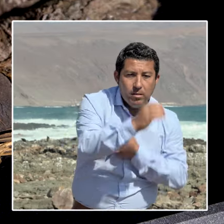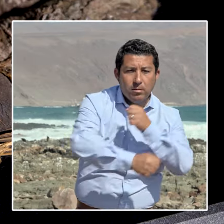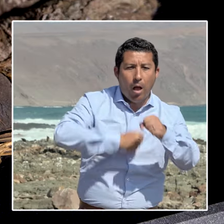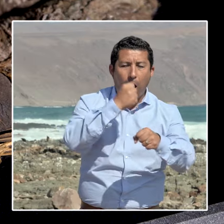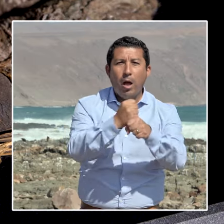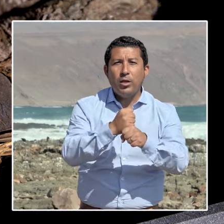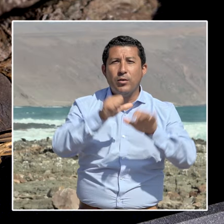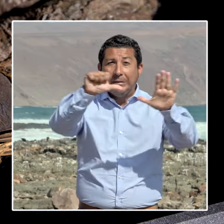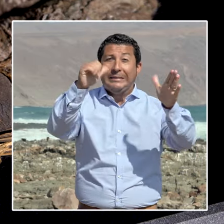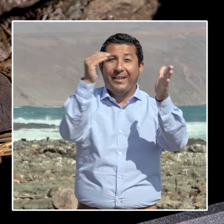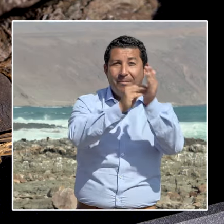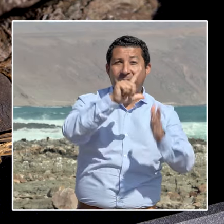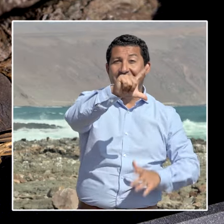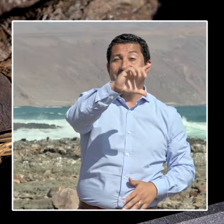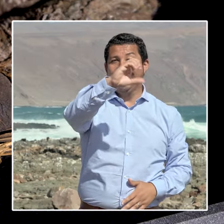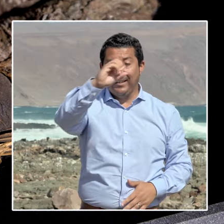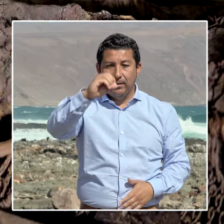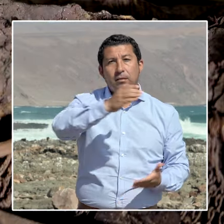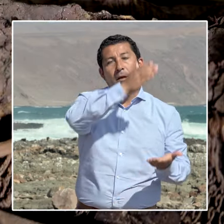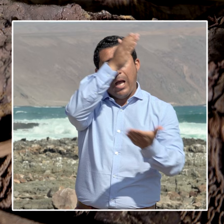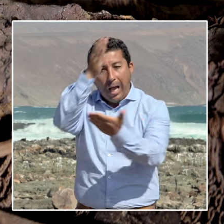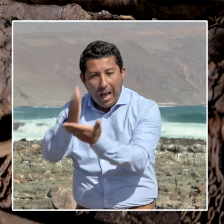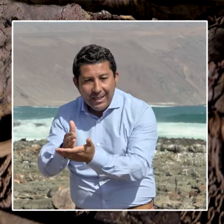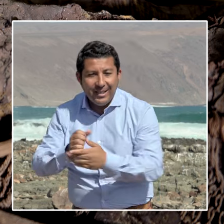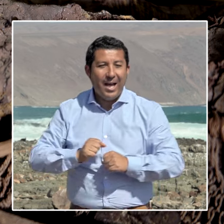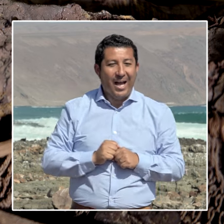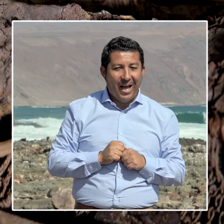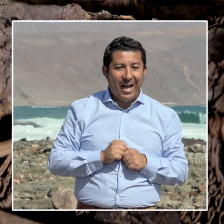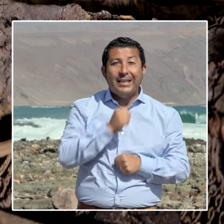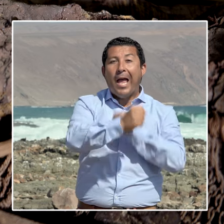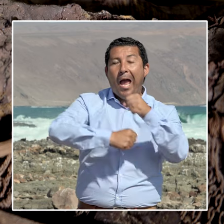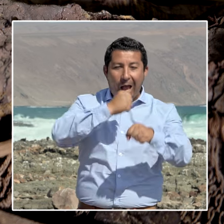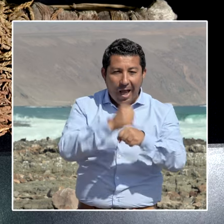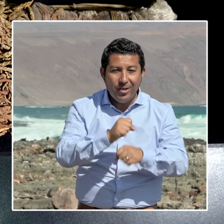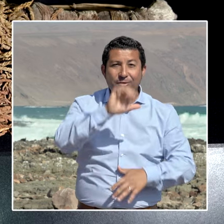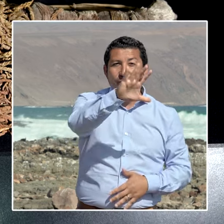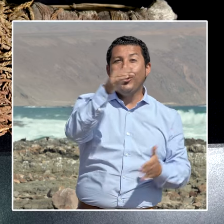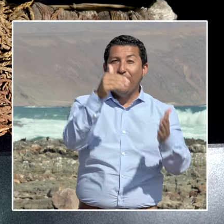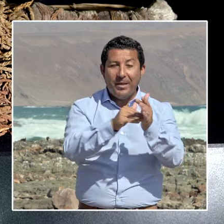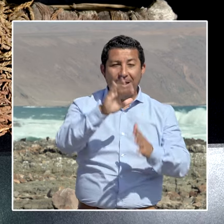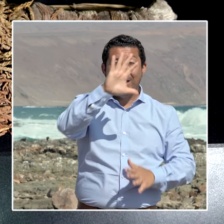6 mil 700 al 5500